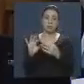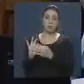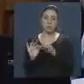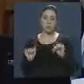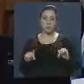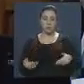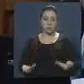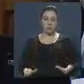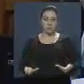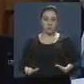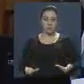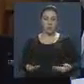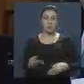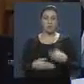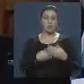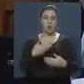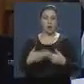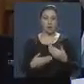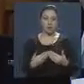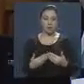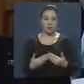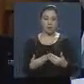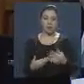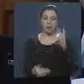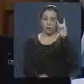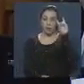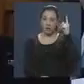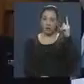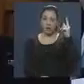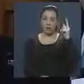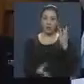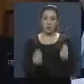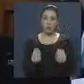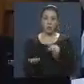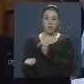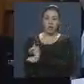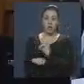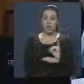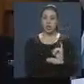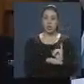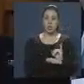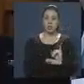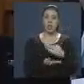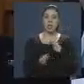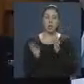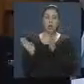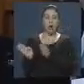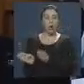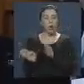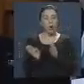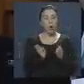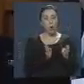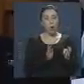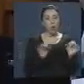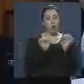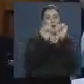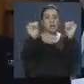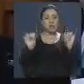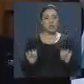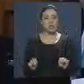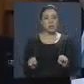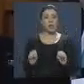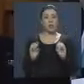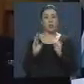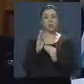día se avanza en ese sentido, creando varias instituciones que tienden a darle un orden, un sistema a nuestra